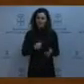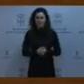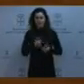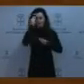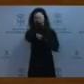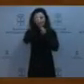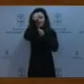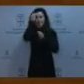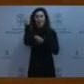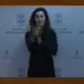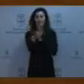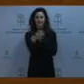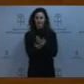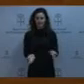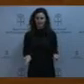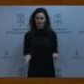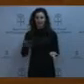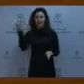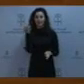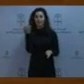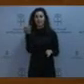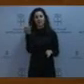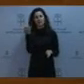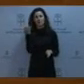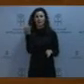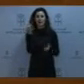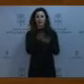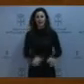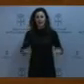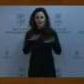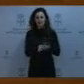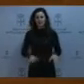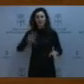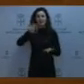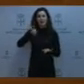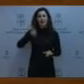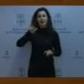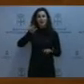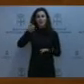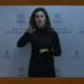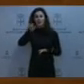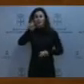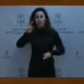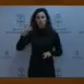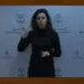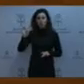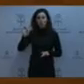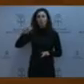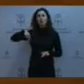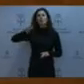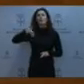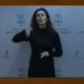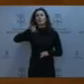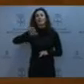reflexionar con más detenimiento. Don Alberto Núñez Feijóo. Don Alberto Núñez